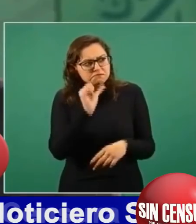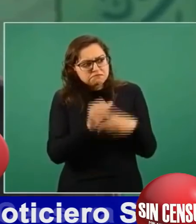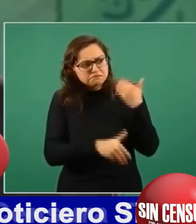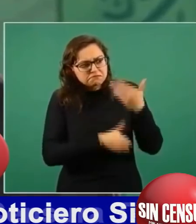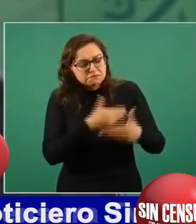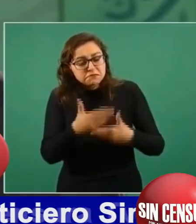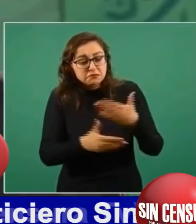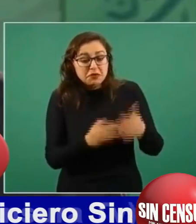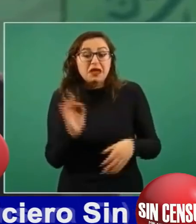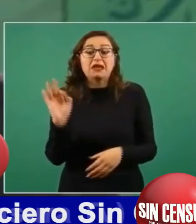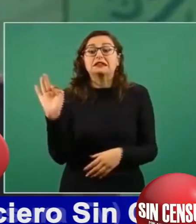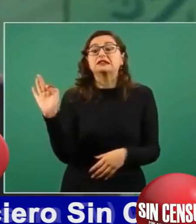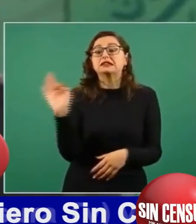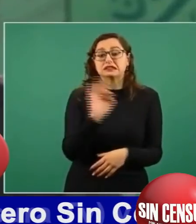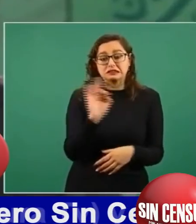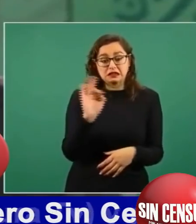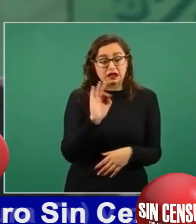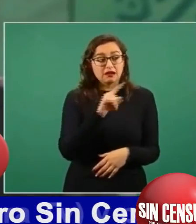pienso,